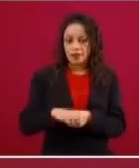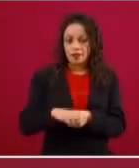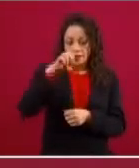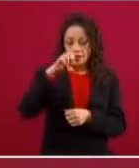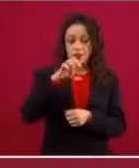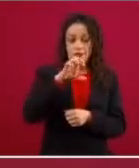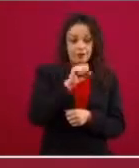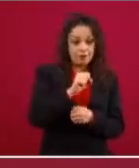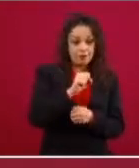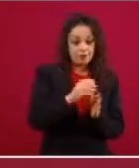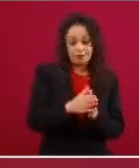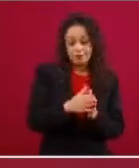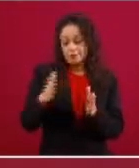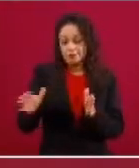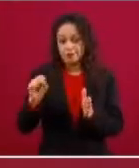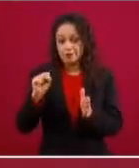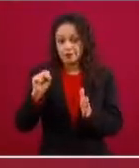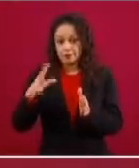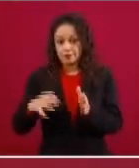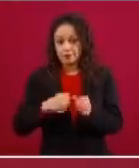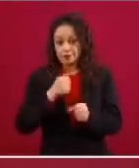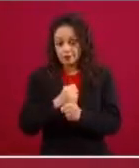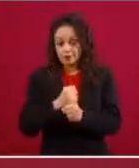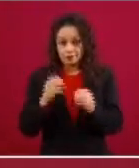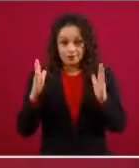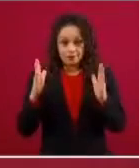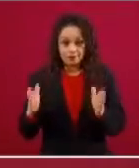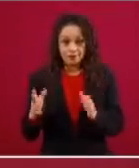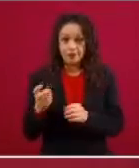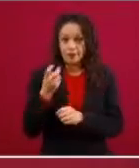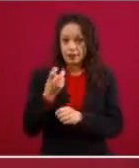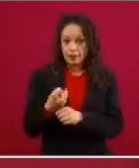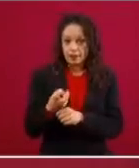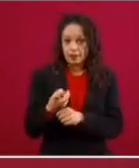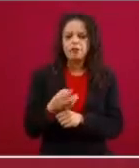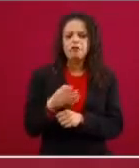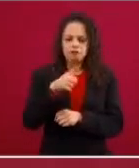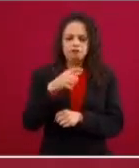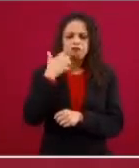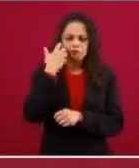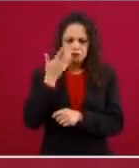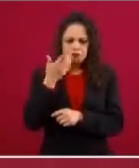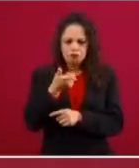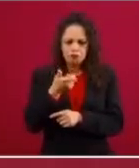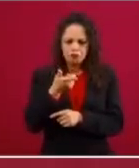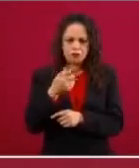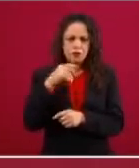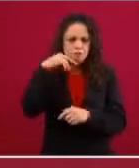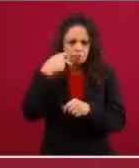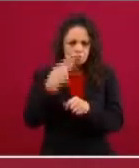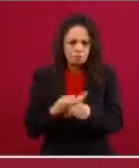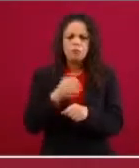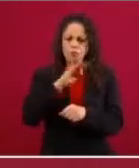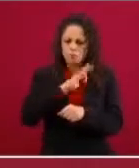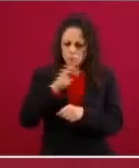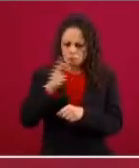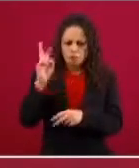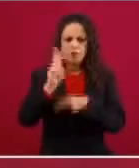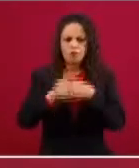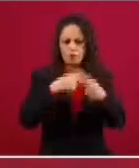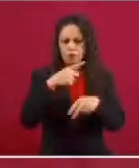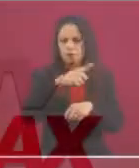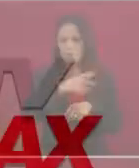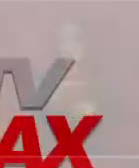65 años pueden, si voluntariamente lo desean, ayudarnos.